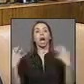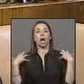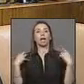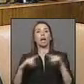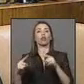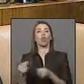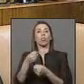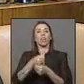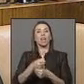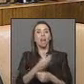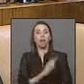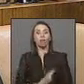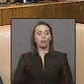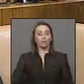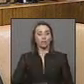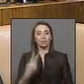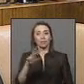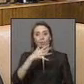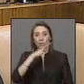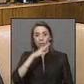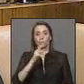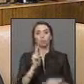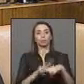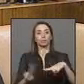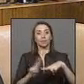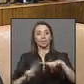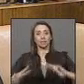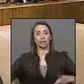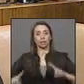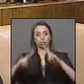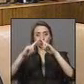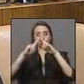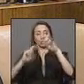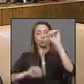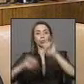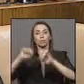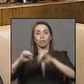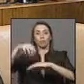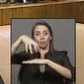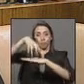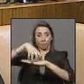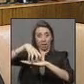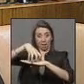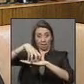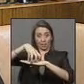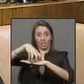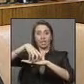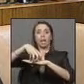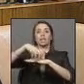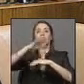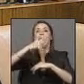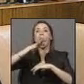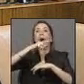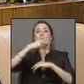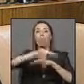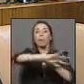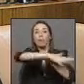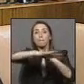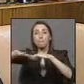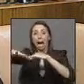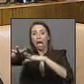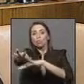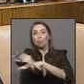la implementación y la construcción de plantas desaladoras. Nosotros